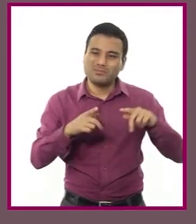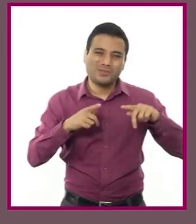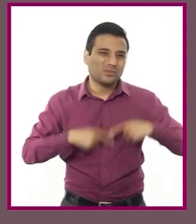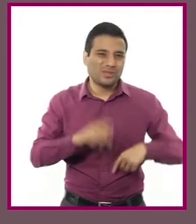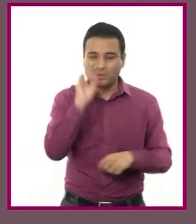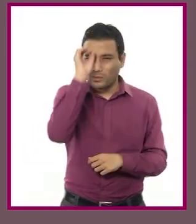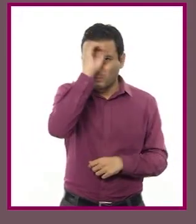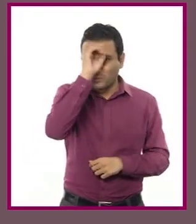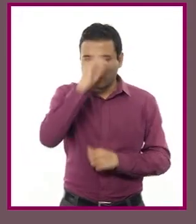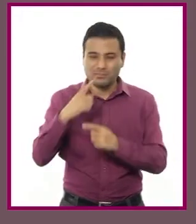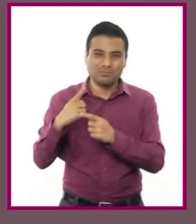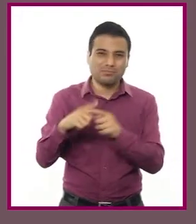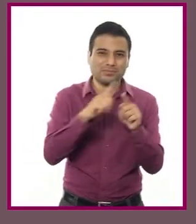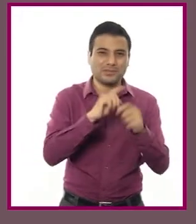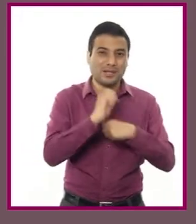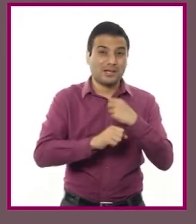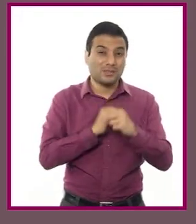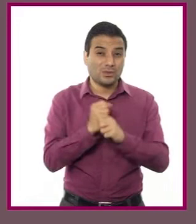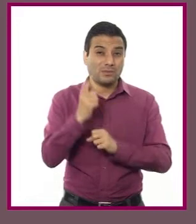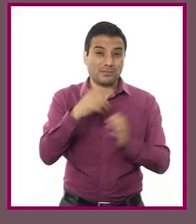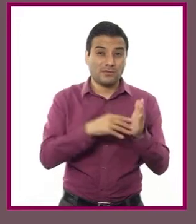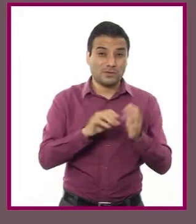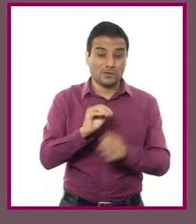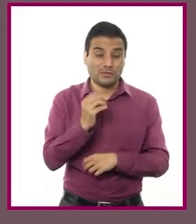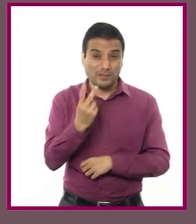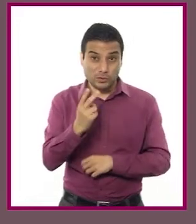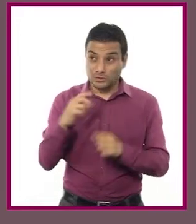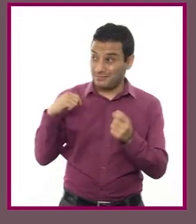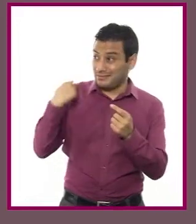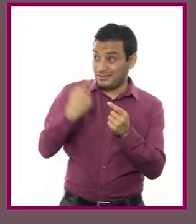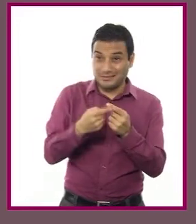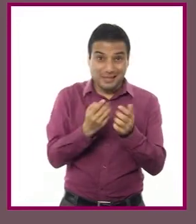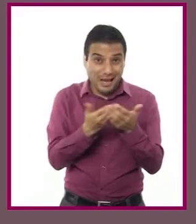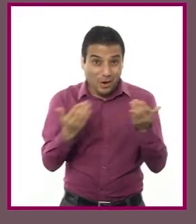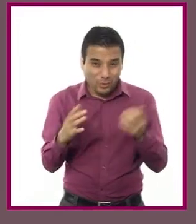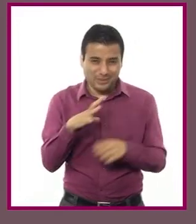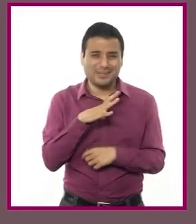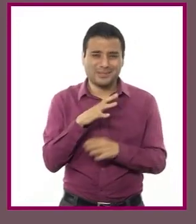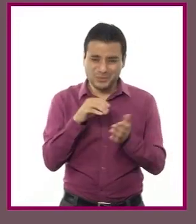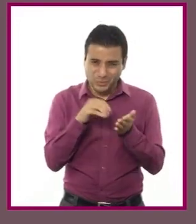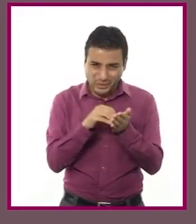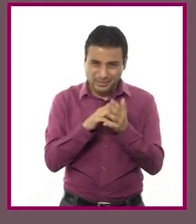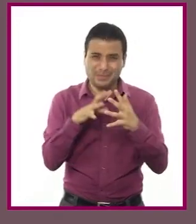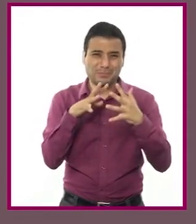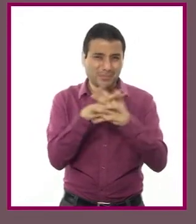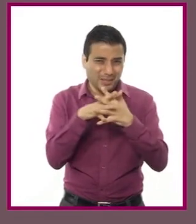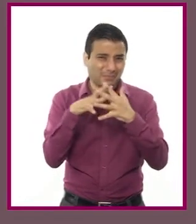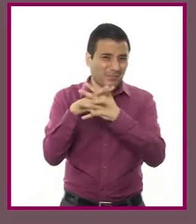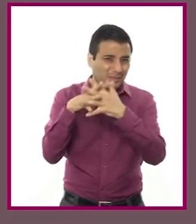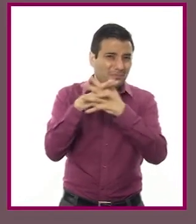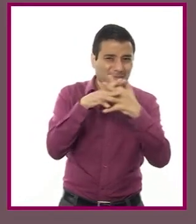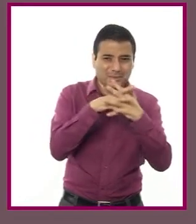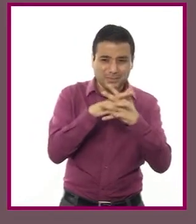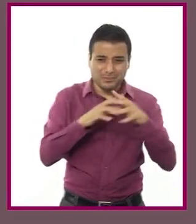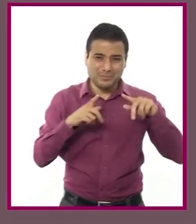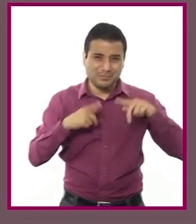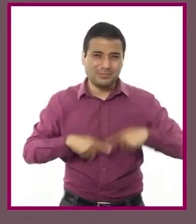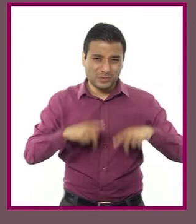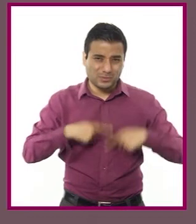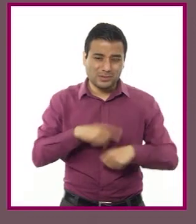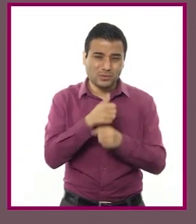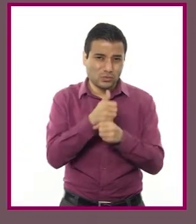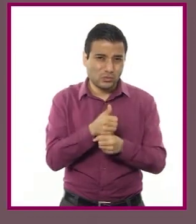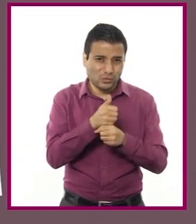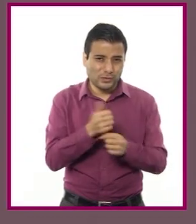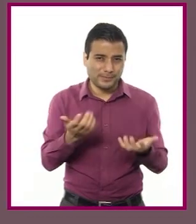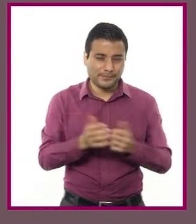Desde 1992 y hasta la fecha, continúan estallando diversos conflictos que afectan profundamente a la sociedad civil.